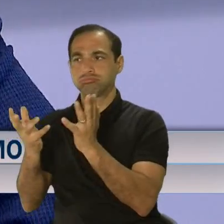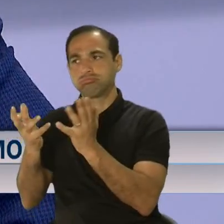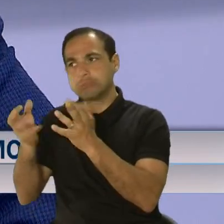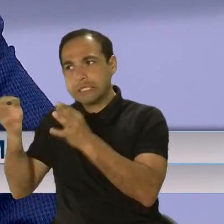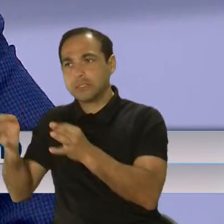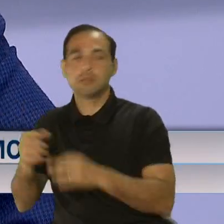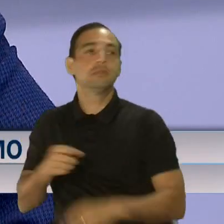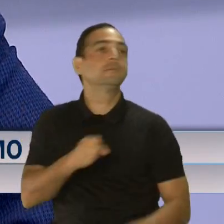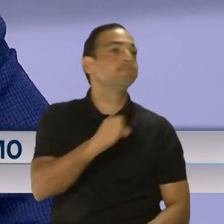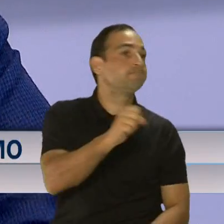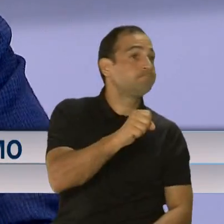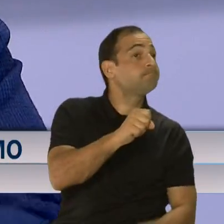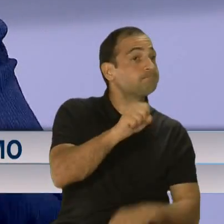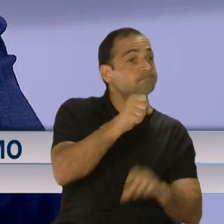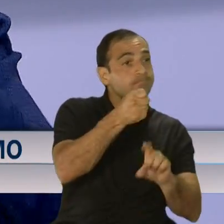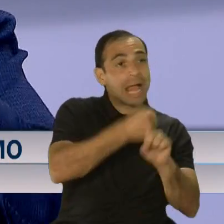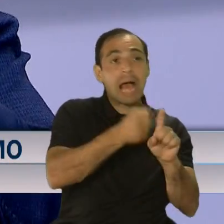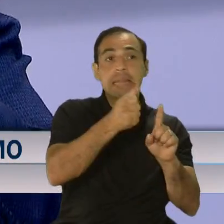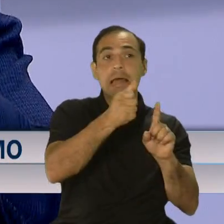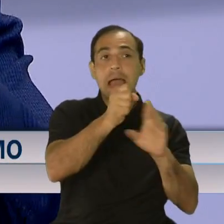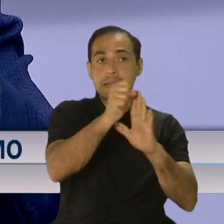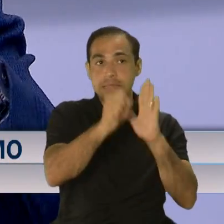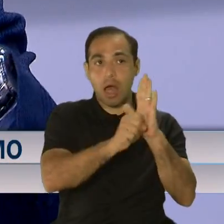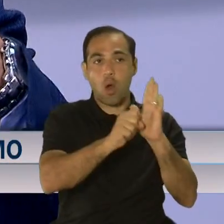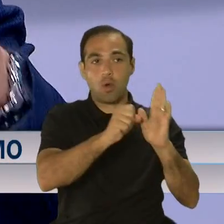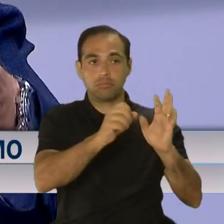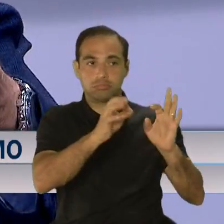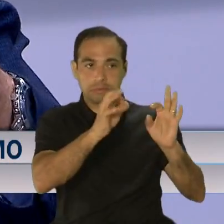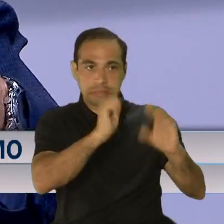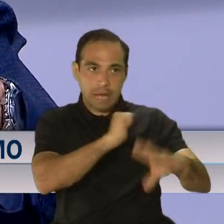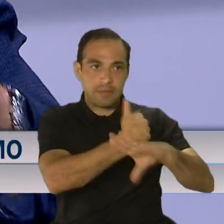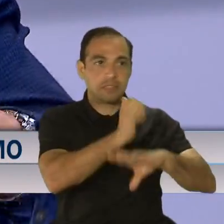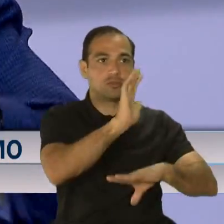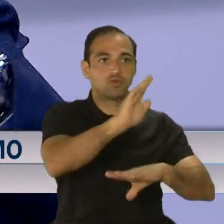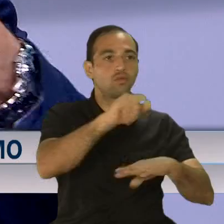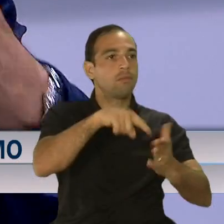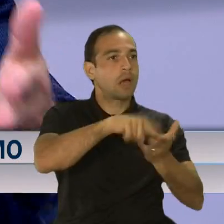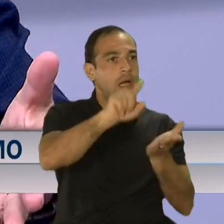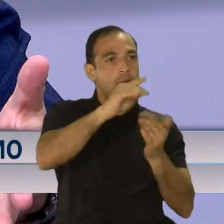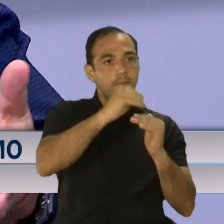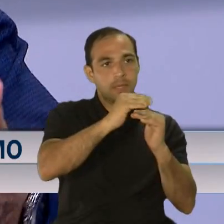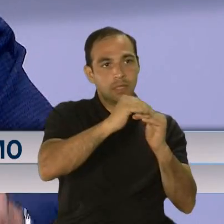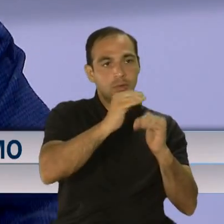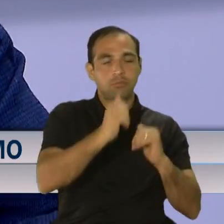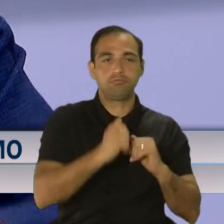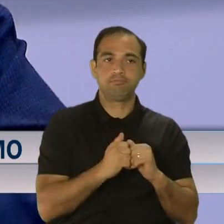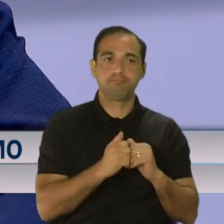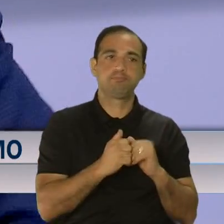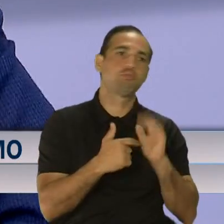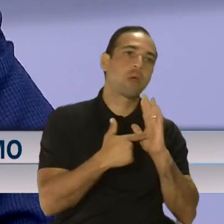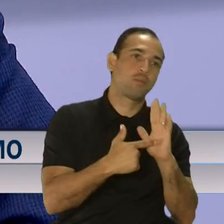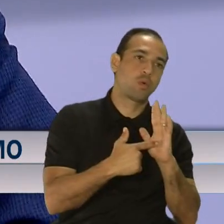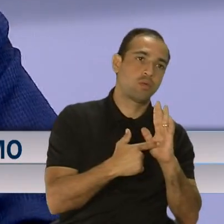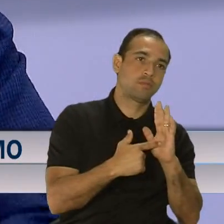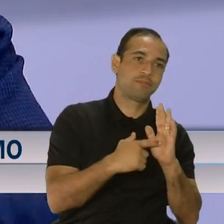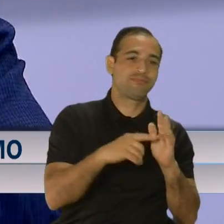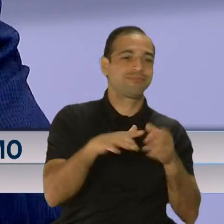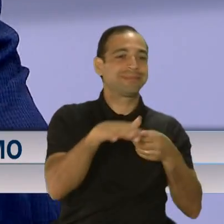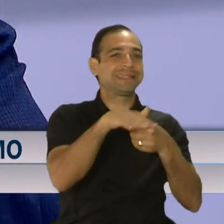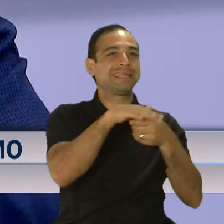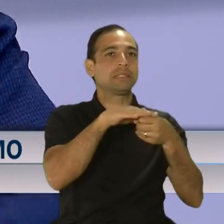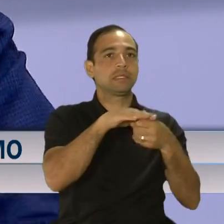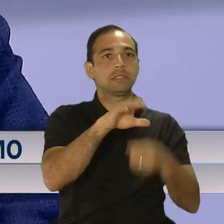su propio salario mínimo. Hay estados que como estamos discutiendo, el Distrito de Columbia tiene uno de los más altos,